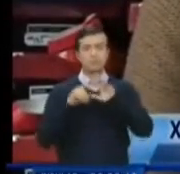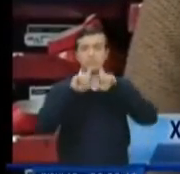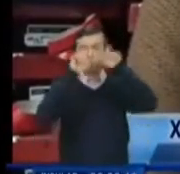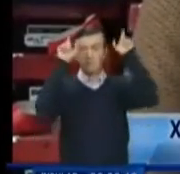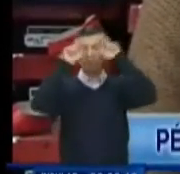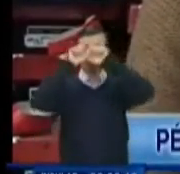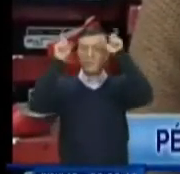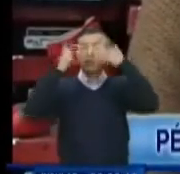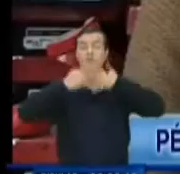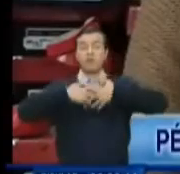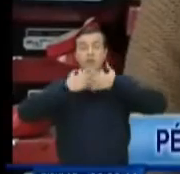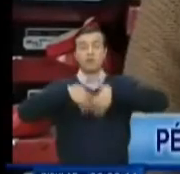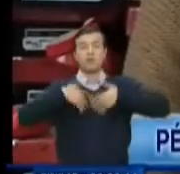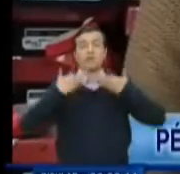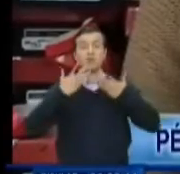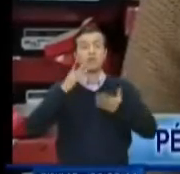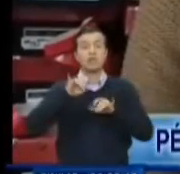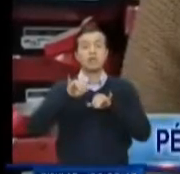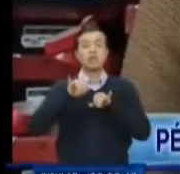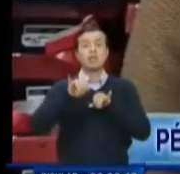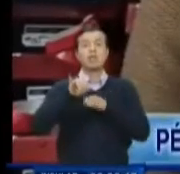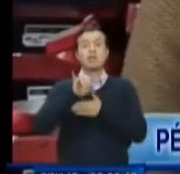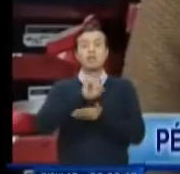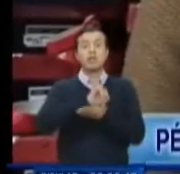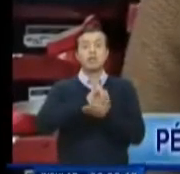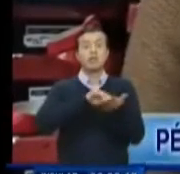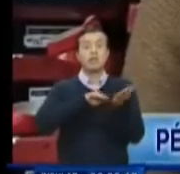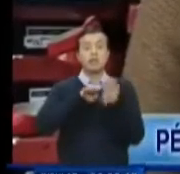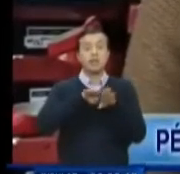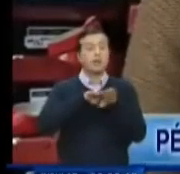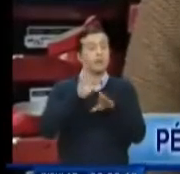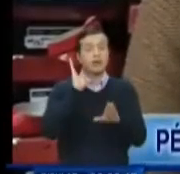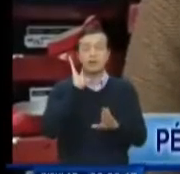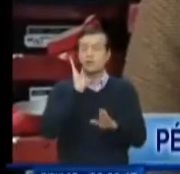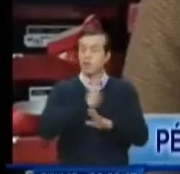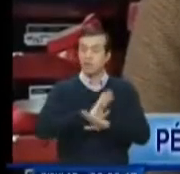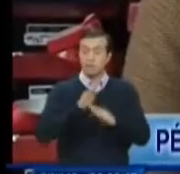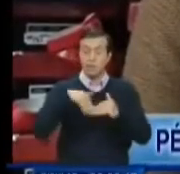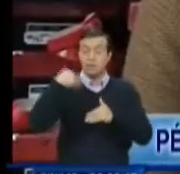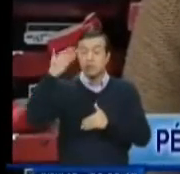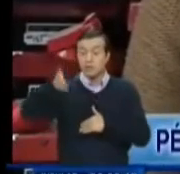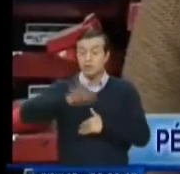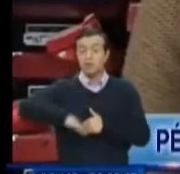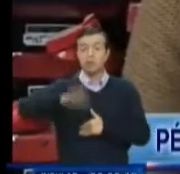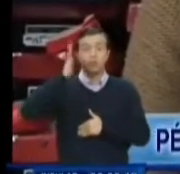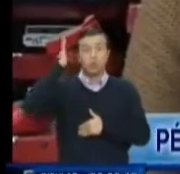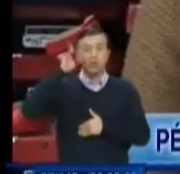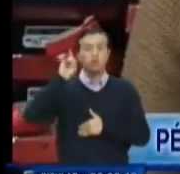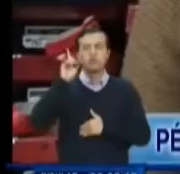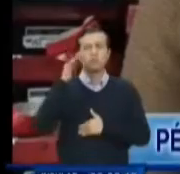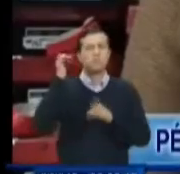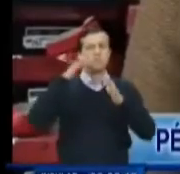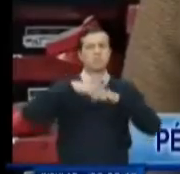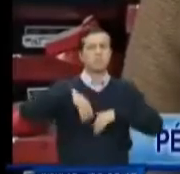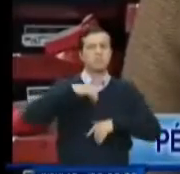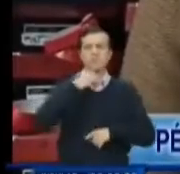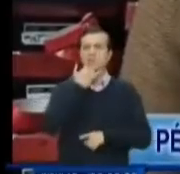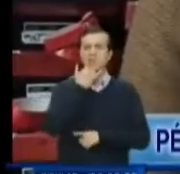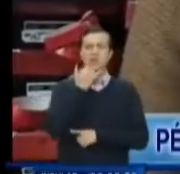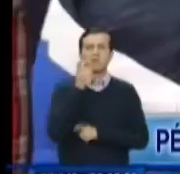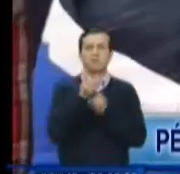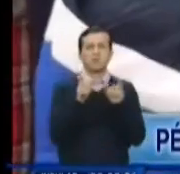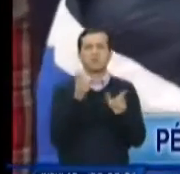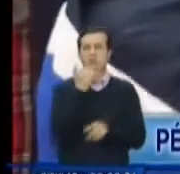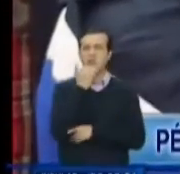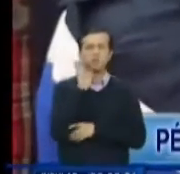empresas, con las fábricas, para que lleguen hasta Ibarra, ya no a Tulcán, por el temor de que acá en Tulcán está malo y pues la gente quedemos